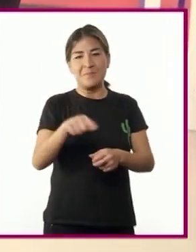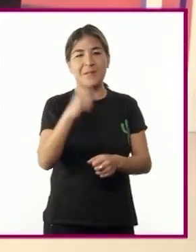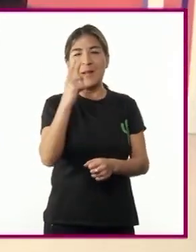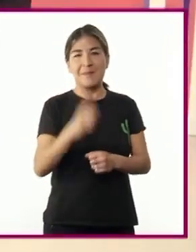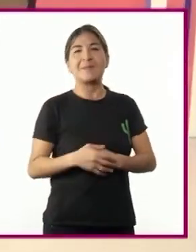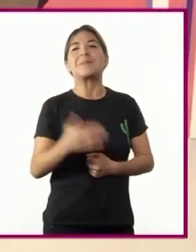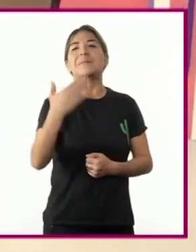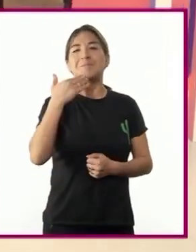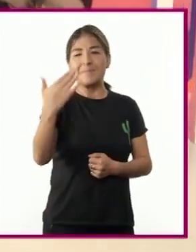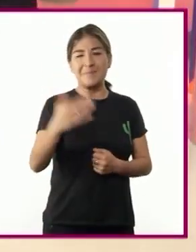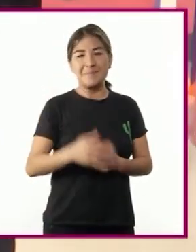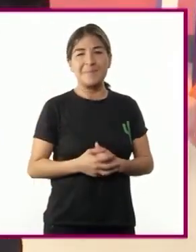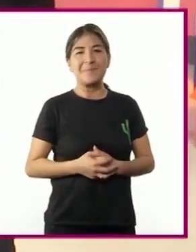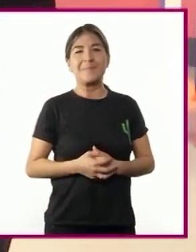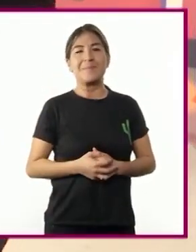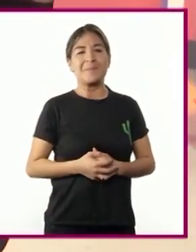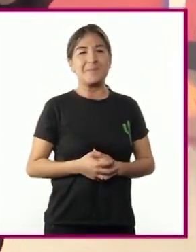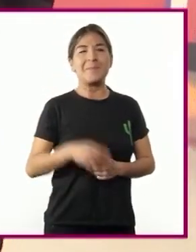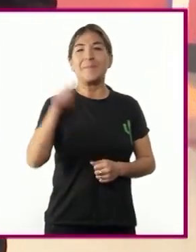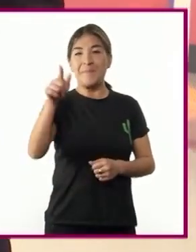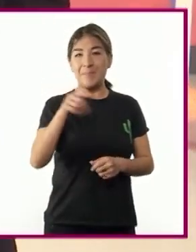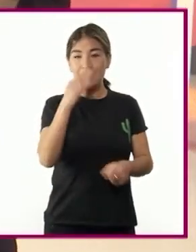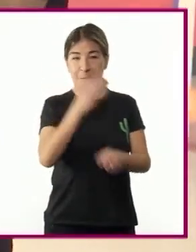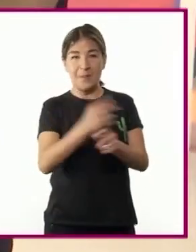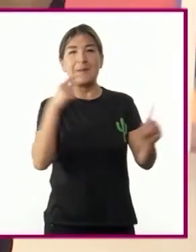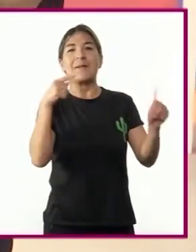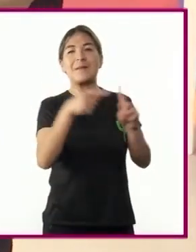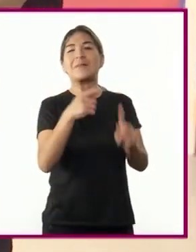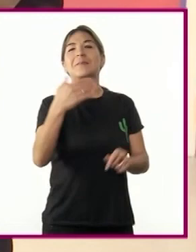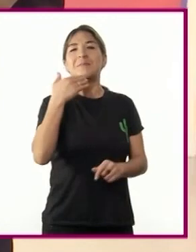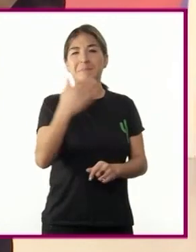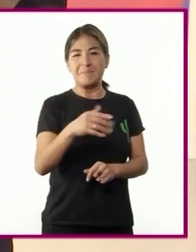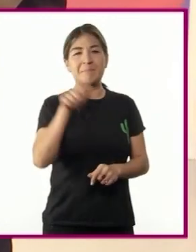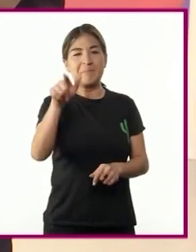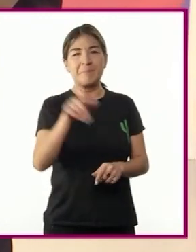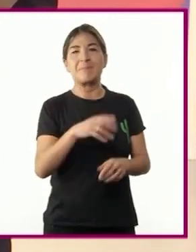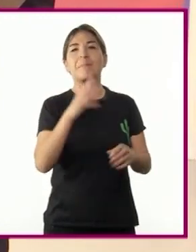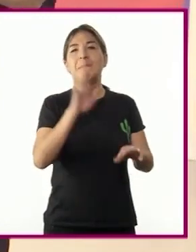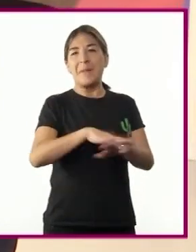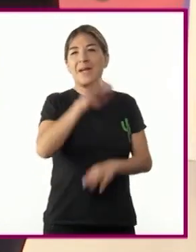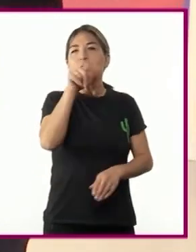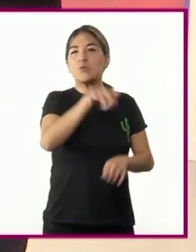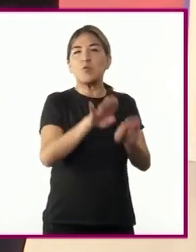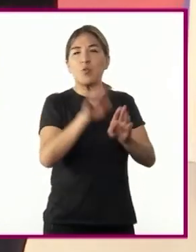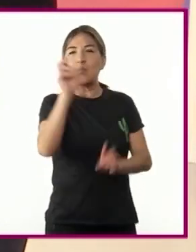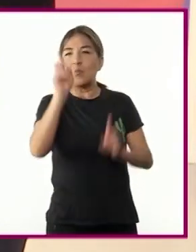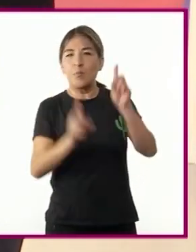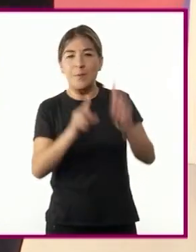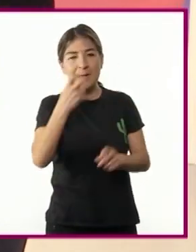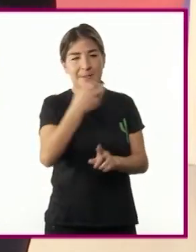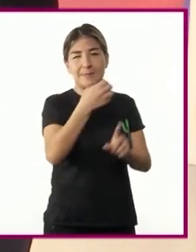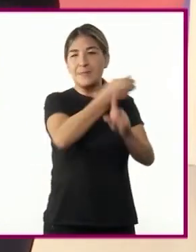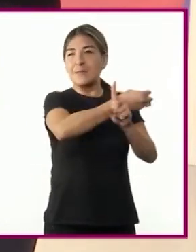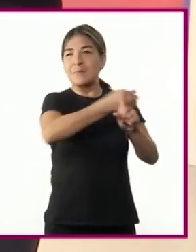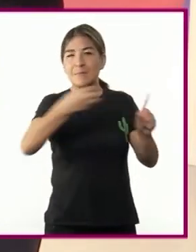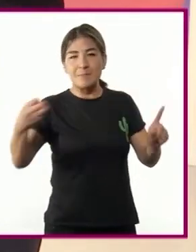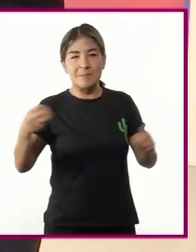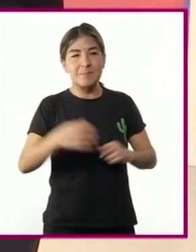Muy bien. Con tu alternativa volviste más hipotética la oración,